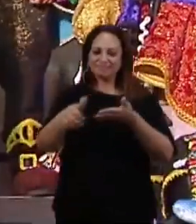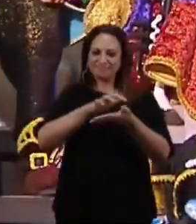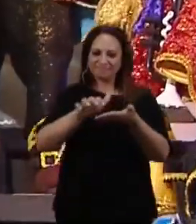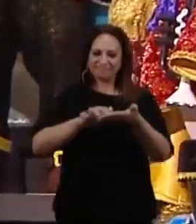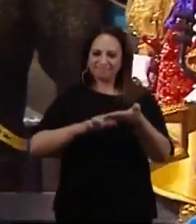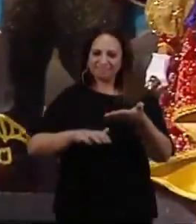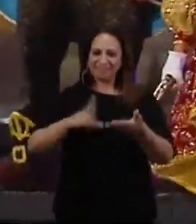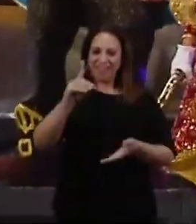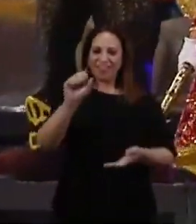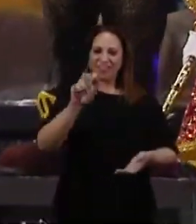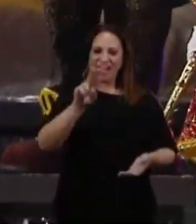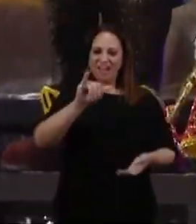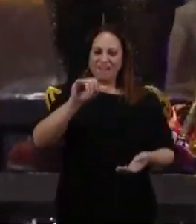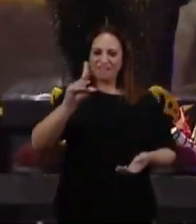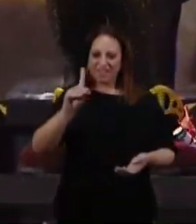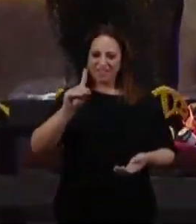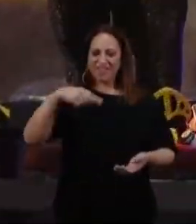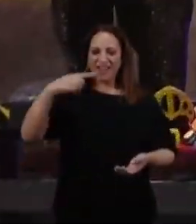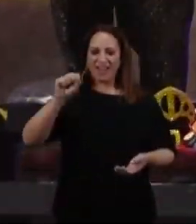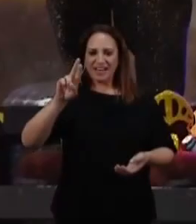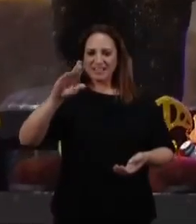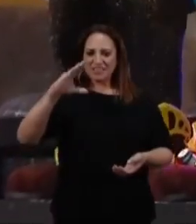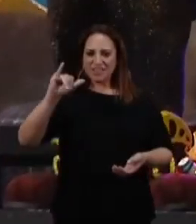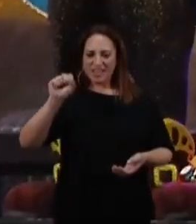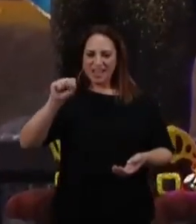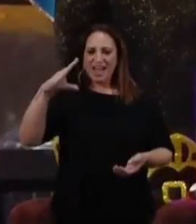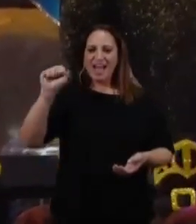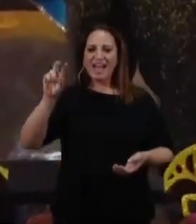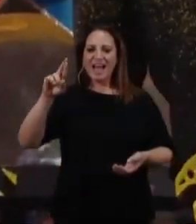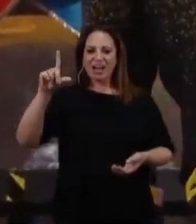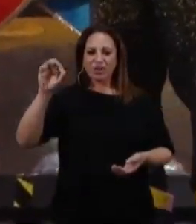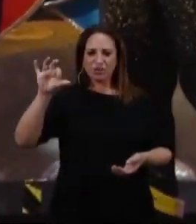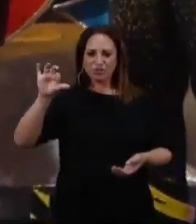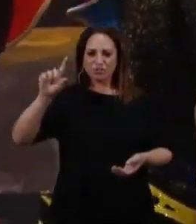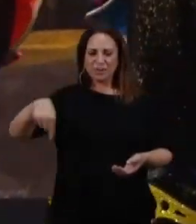recuerdo. Vamos con el premio Tomás Pérez.